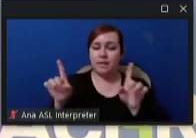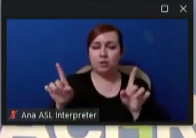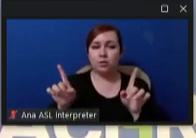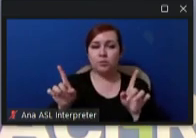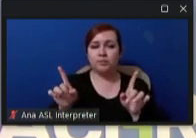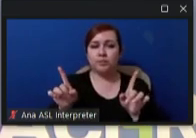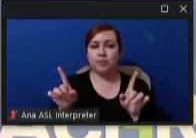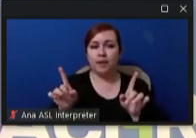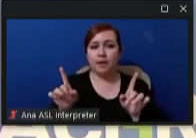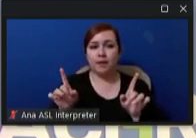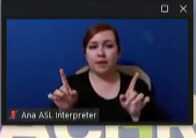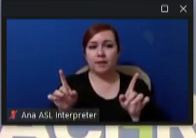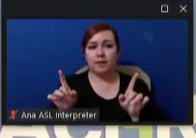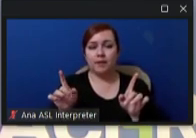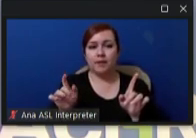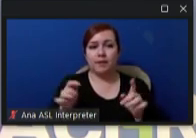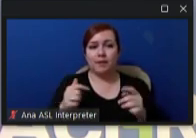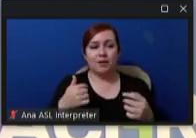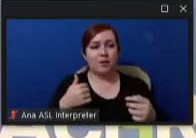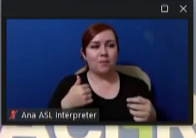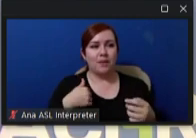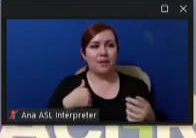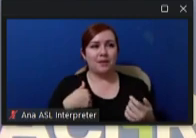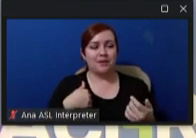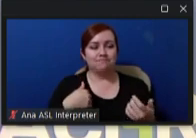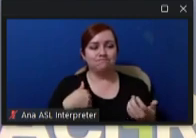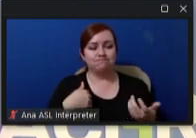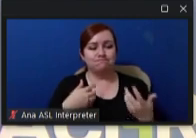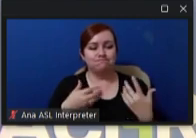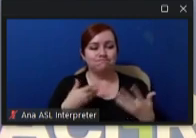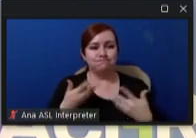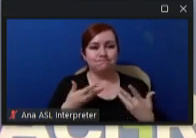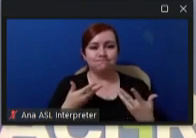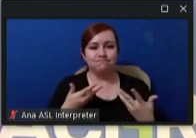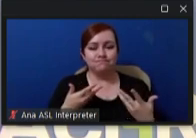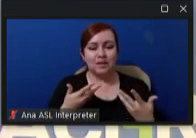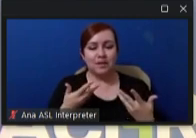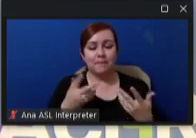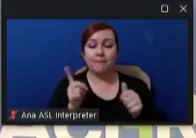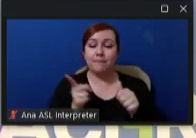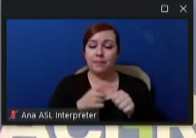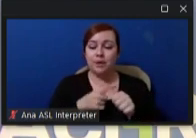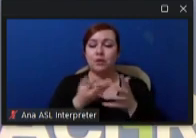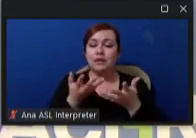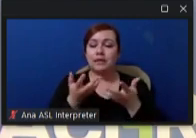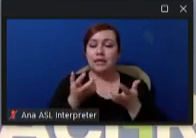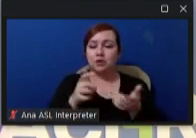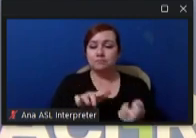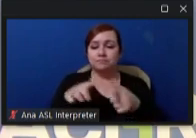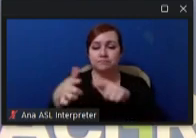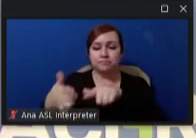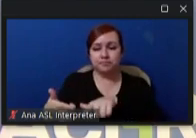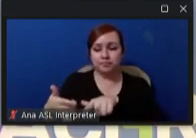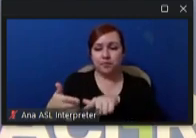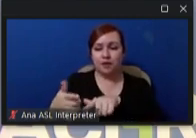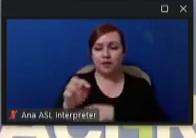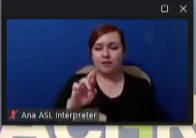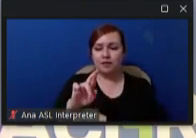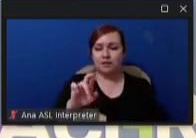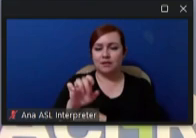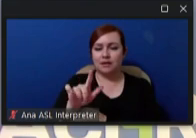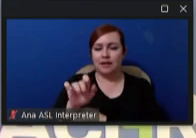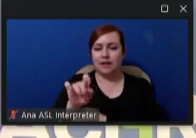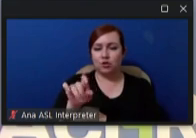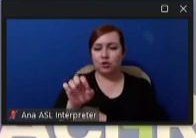en mi condición de relatora de niñez, pero quiero darle en primer lugar la palabra al relator de país y